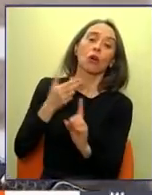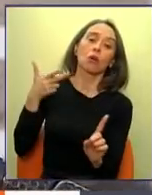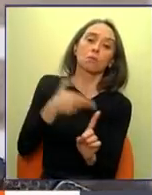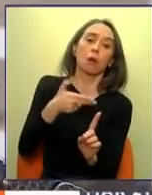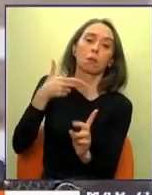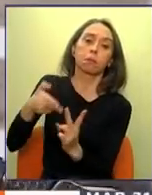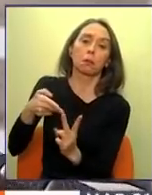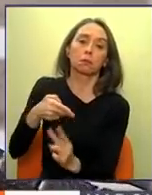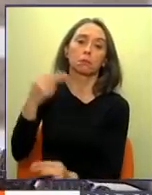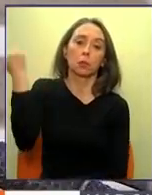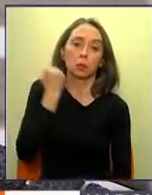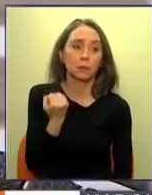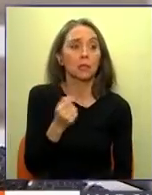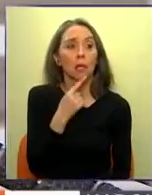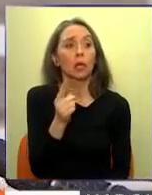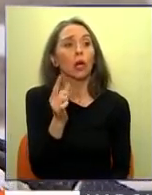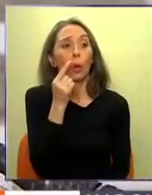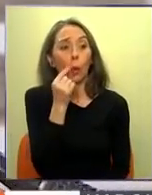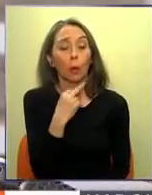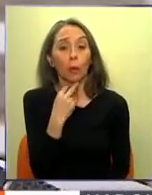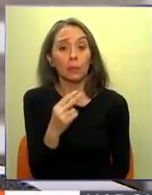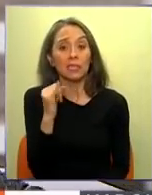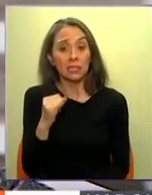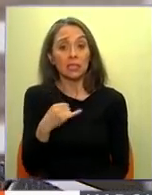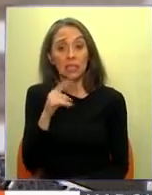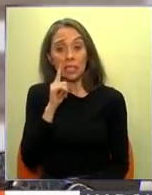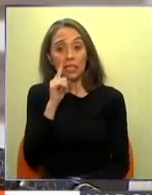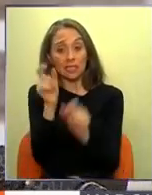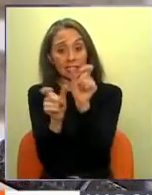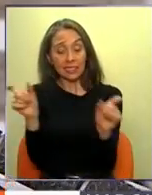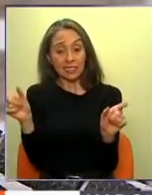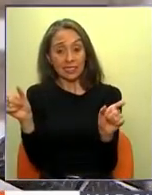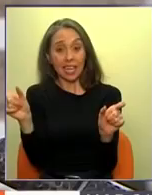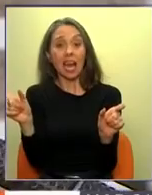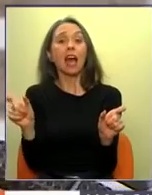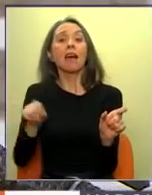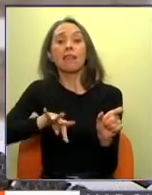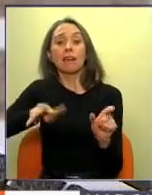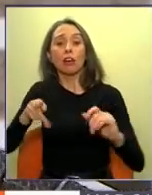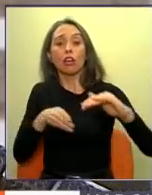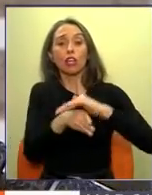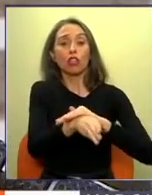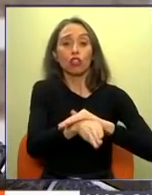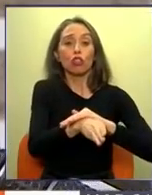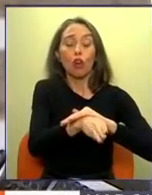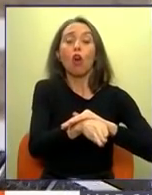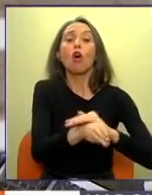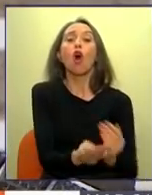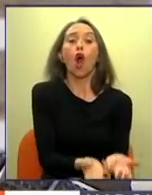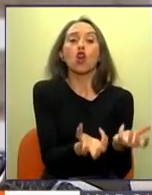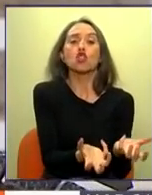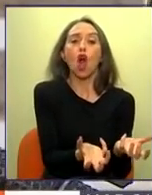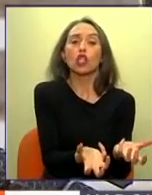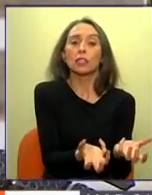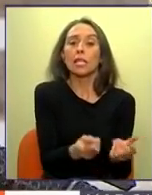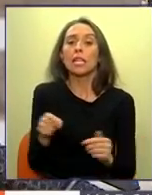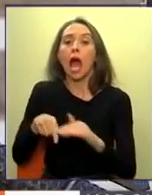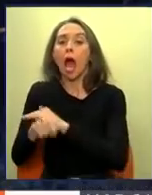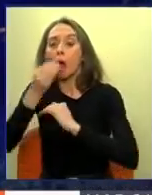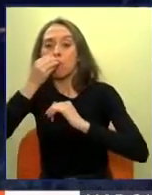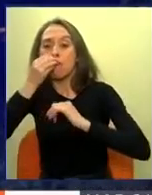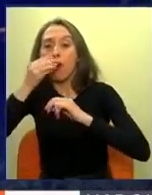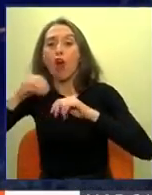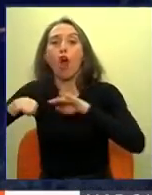Sí, estaba ahí, estaba cuando ellos llegaron, cuando entraron por la cocina y por el comedor. ¿Y cómo fue la situación? Fue